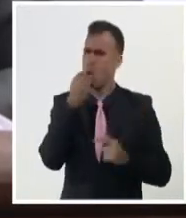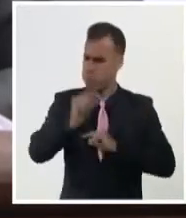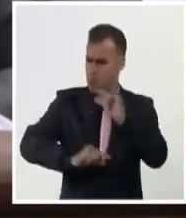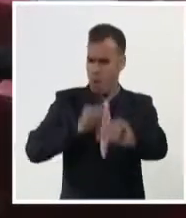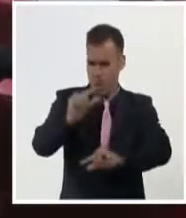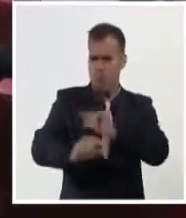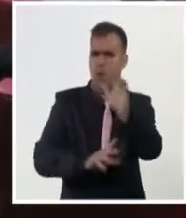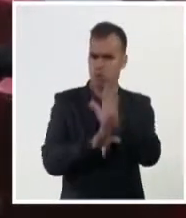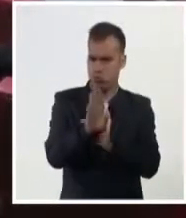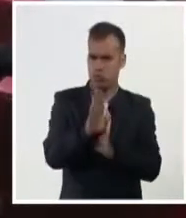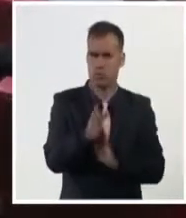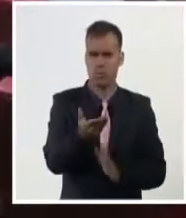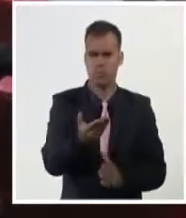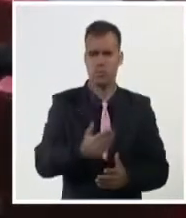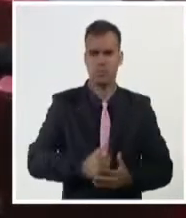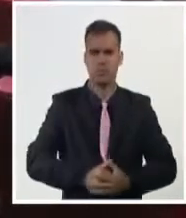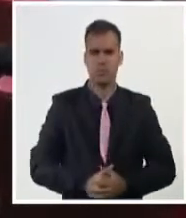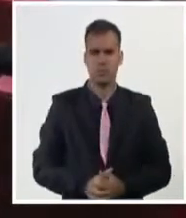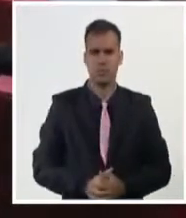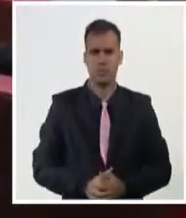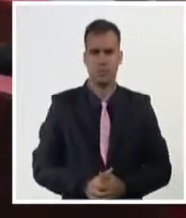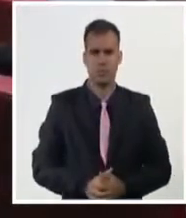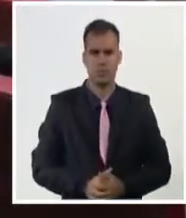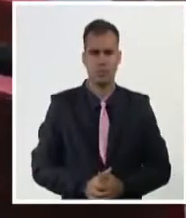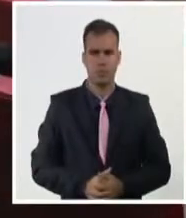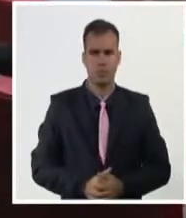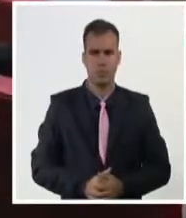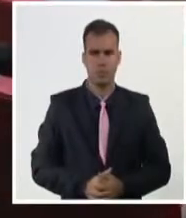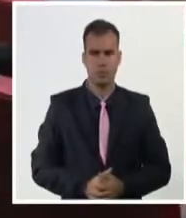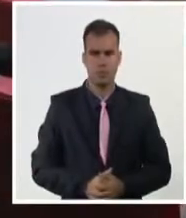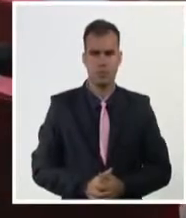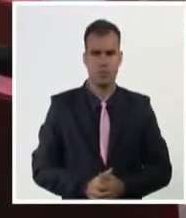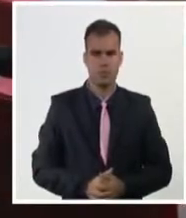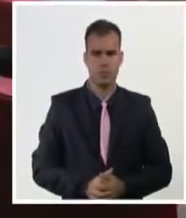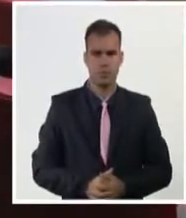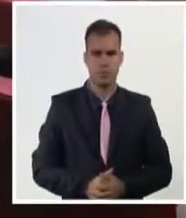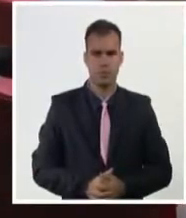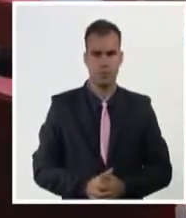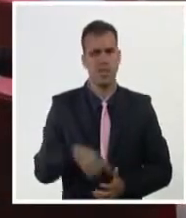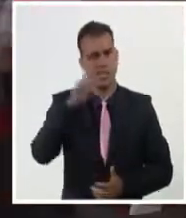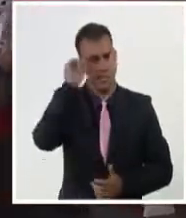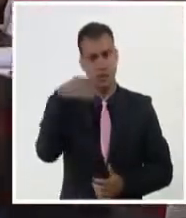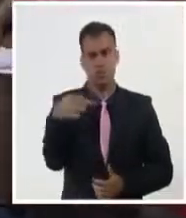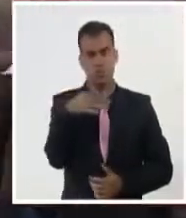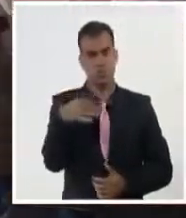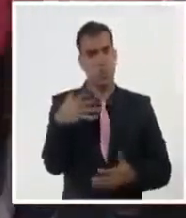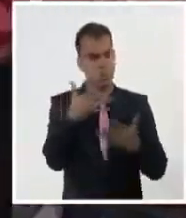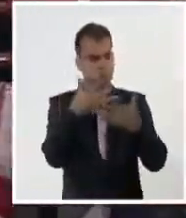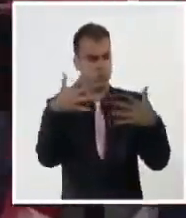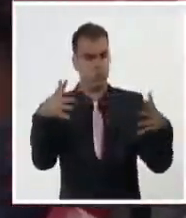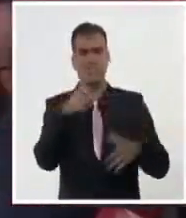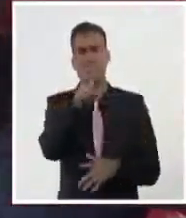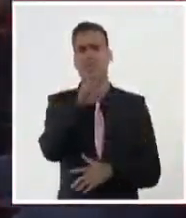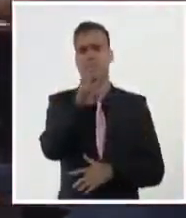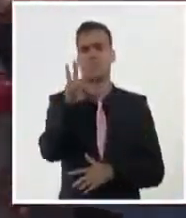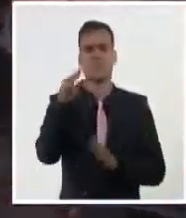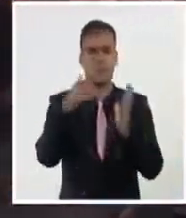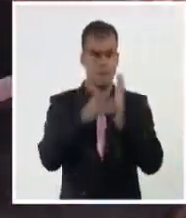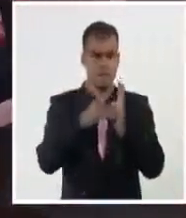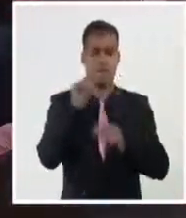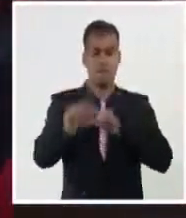y mejor. Con poco más de 10 kilómetros cuadrados de extensión y unos 133.000 habitantes, el Cerro es un